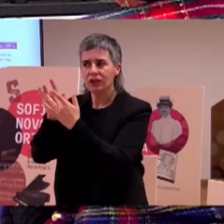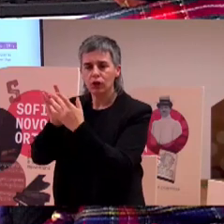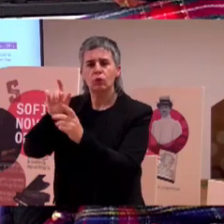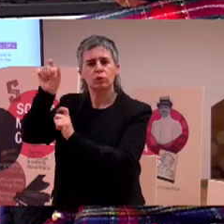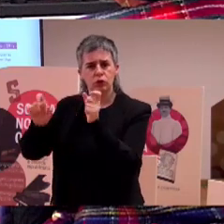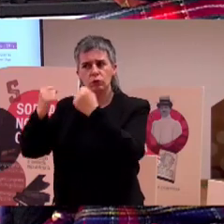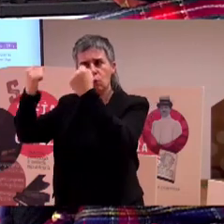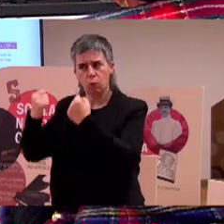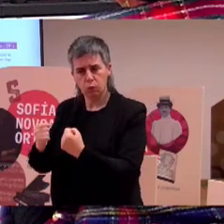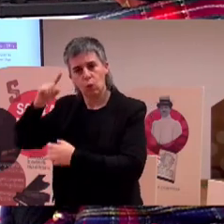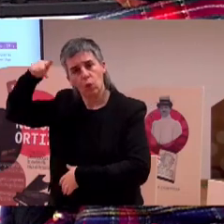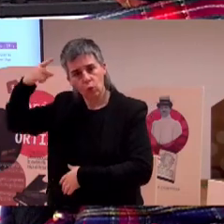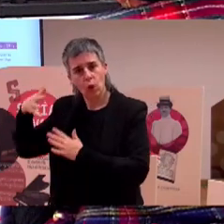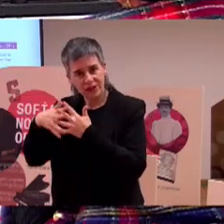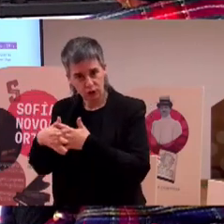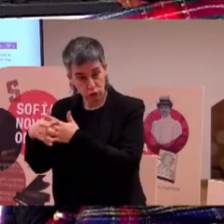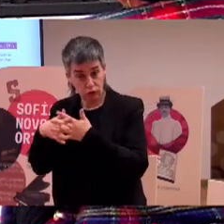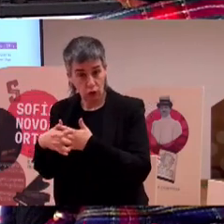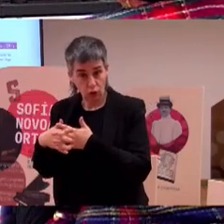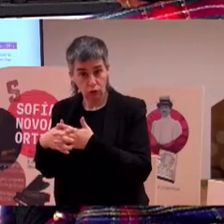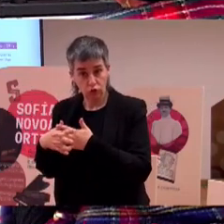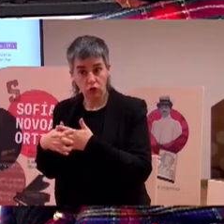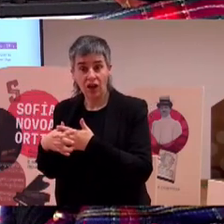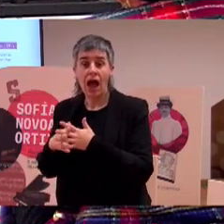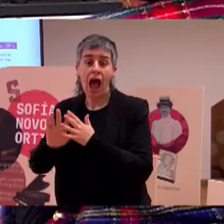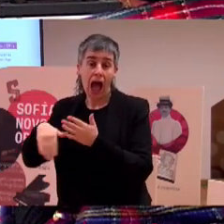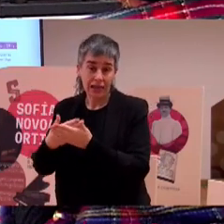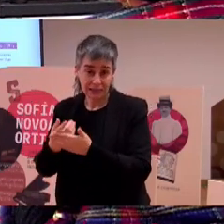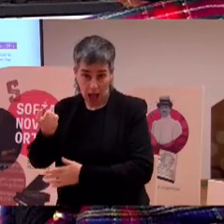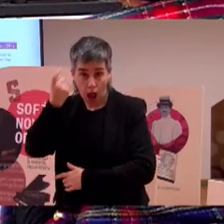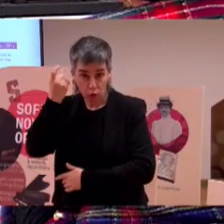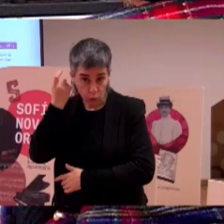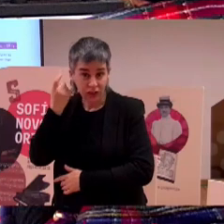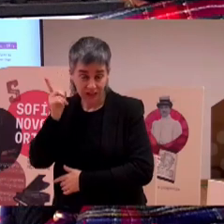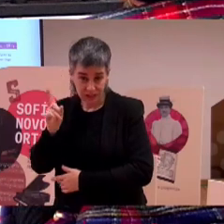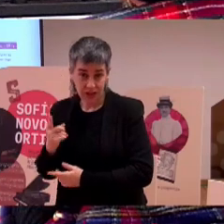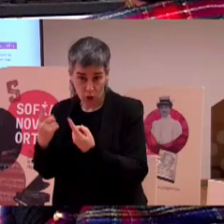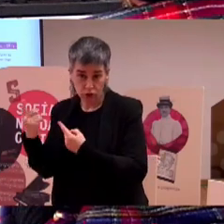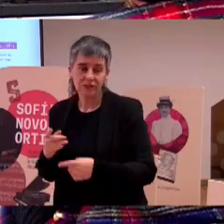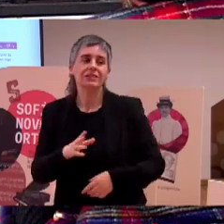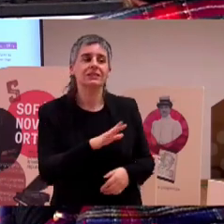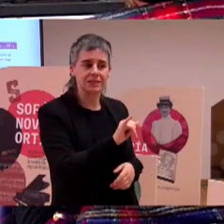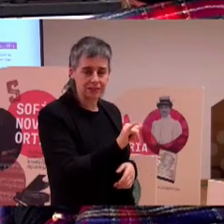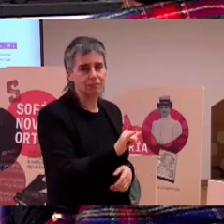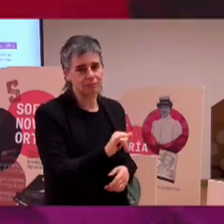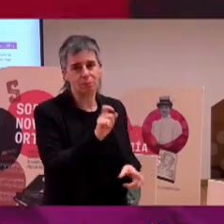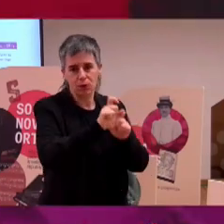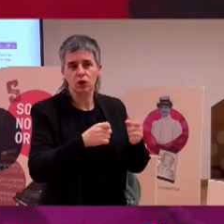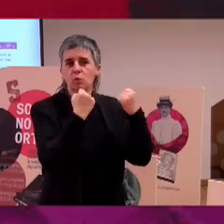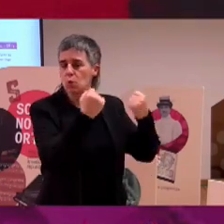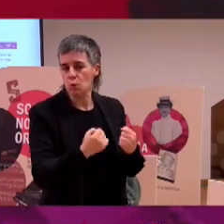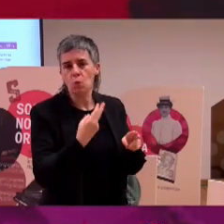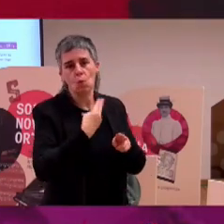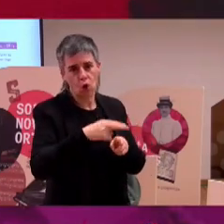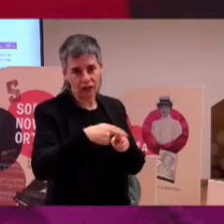cultura estadounidense. Incluso alumnas, ¿no? Que sí, chegaron a ser bueno, célebres. Sí, bueno, da cultura da política, sí. Foi profesora